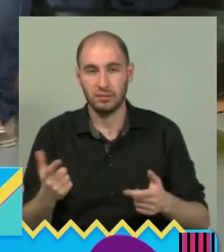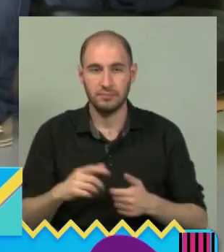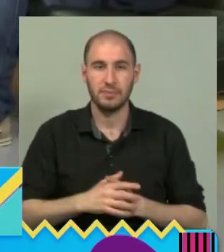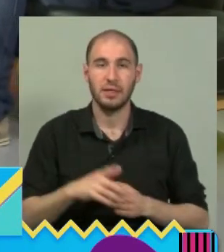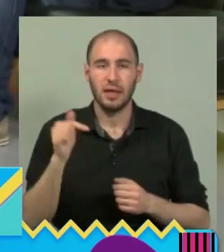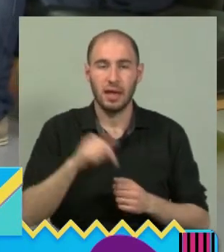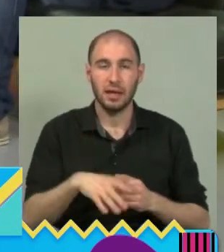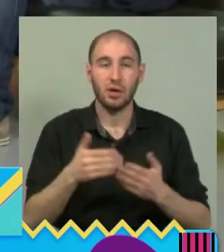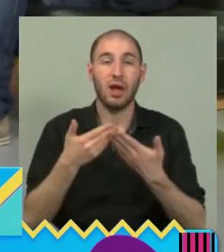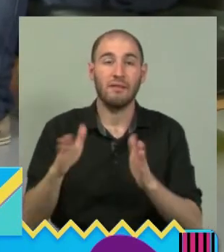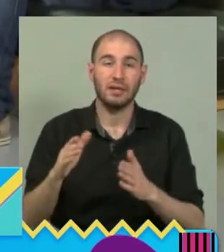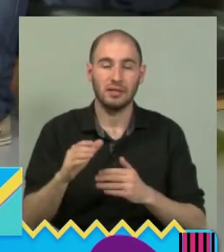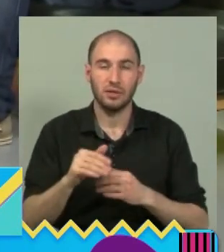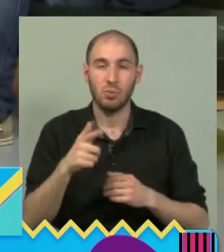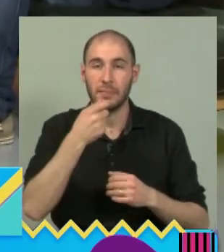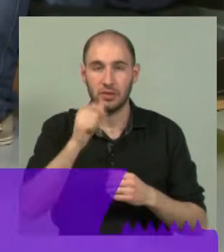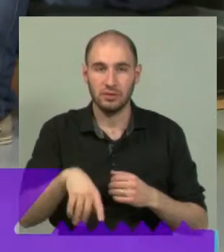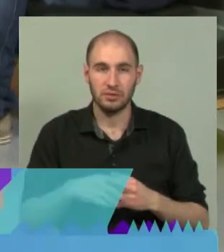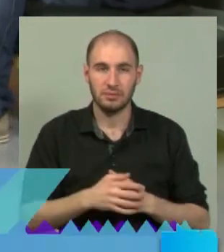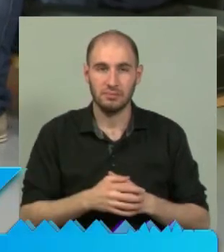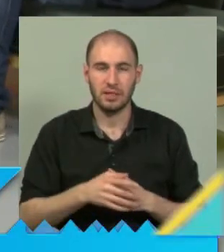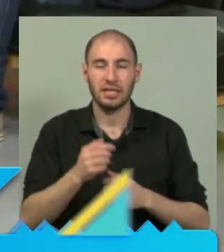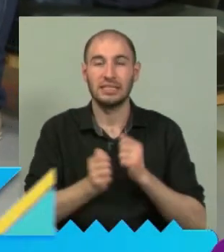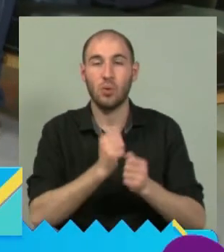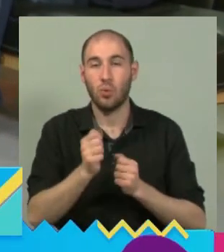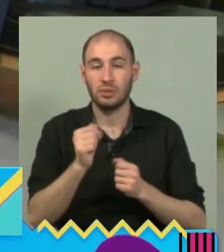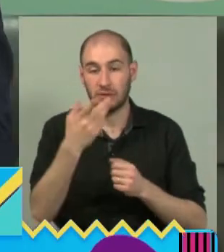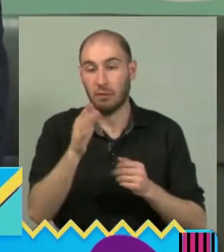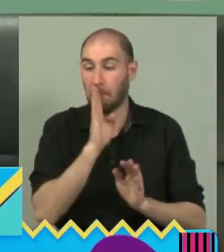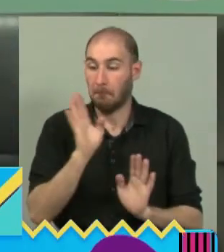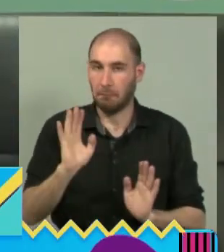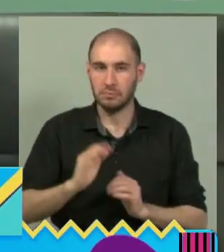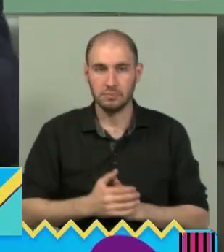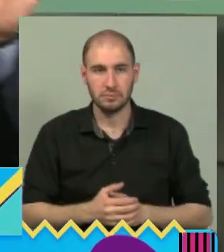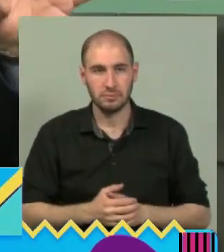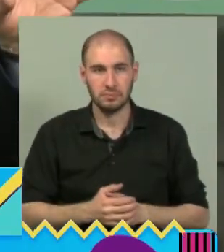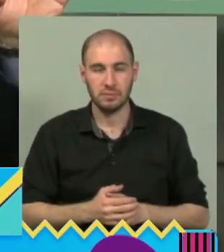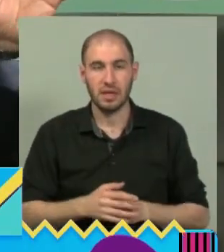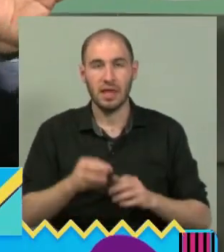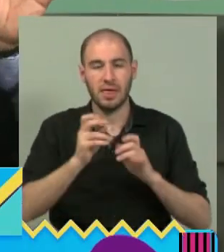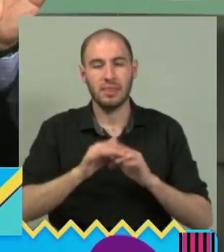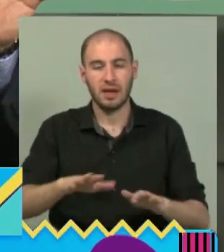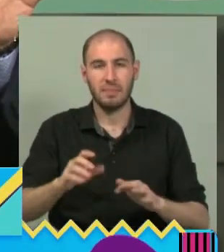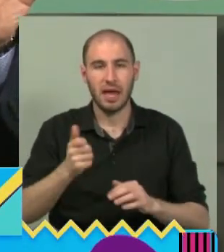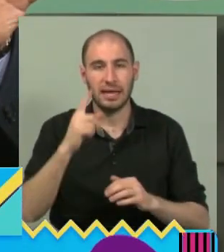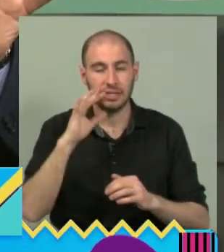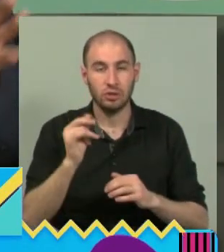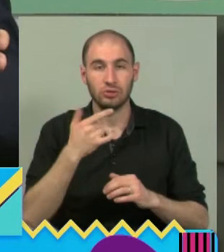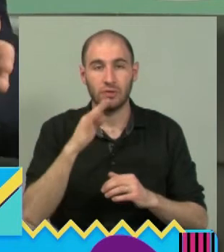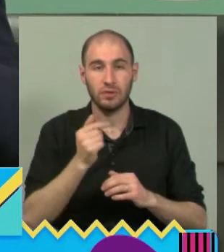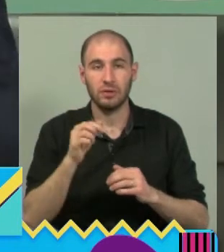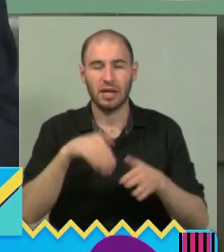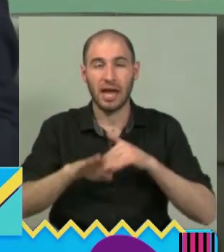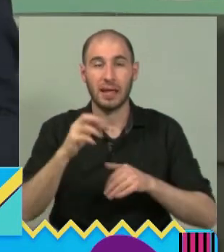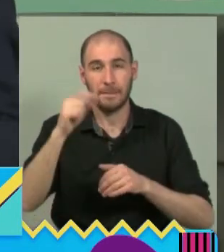acá se está por abrir una curtiembre en Mendoza que va a usar cianuro y nadie dice nada. Hubo un derrame de ácido sulfúrico en el Carril Rodríguez